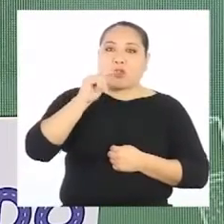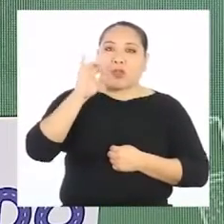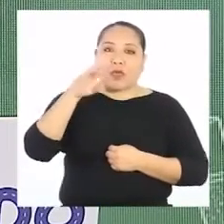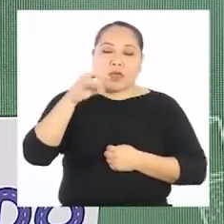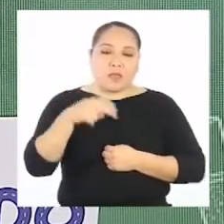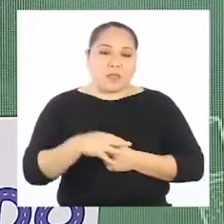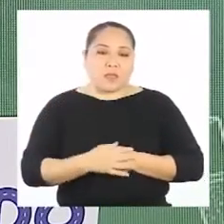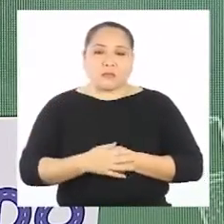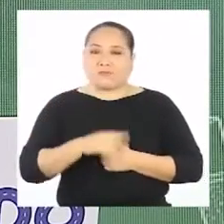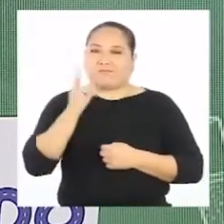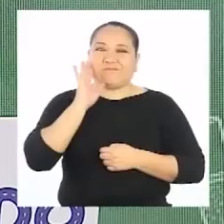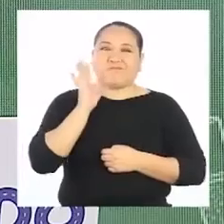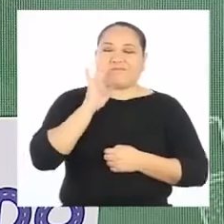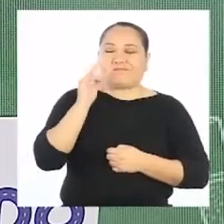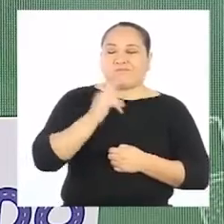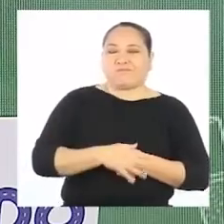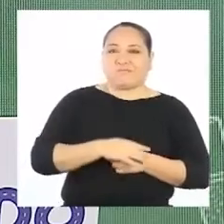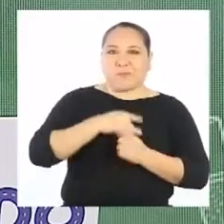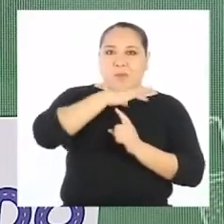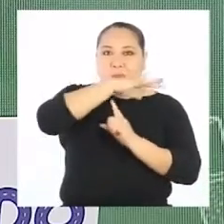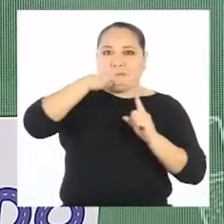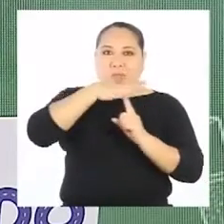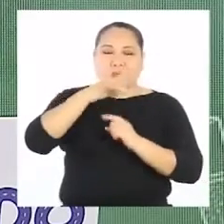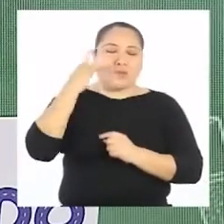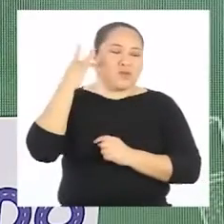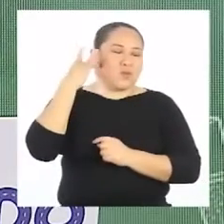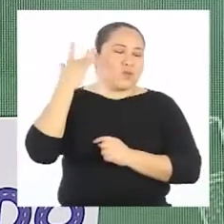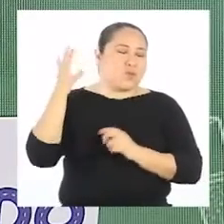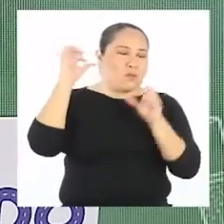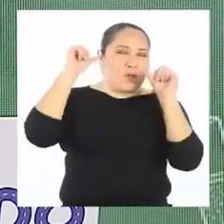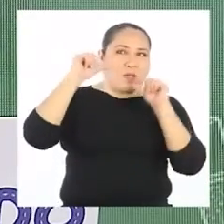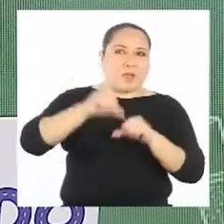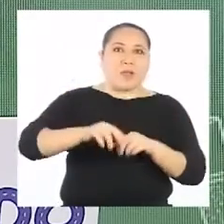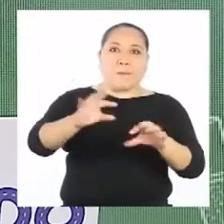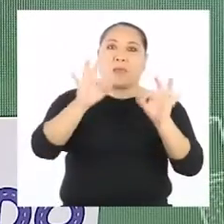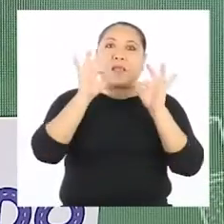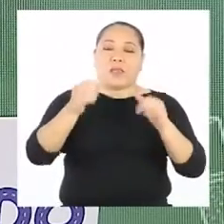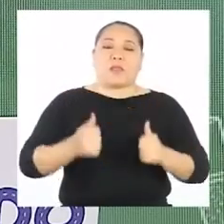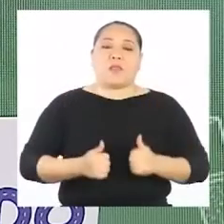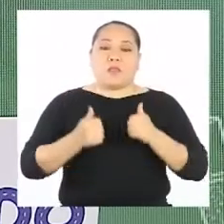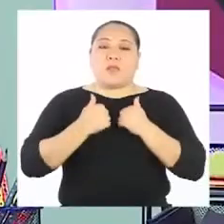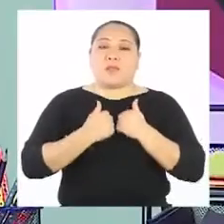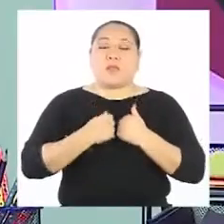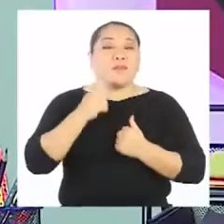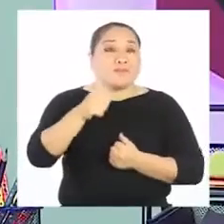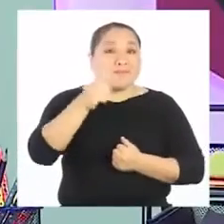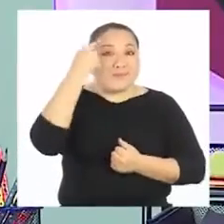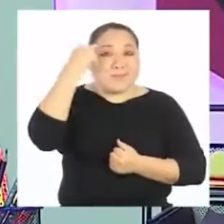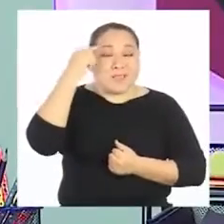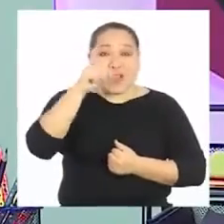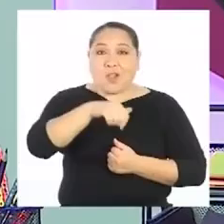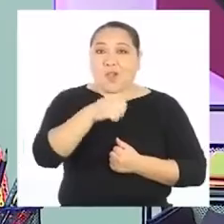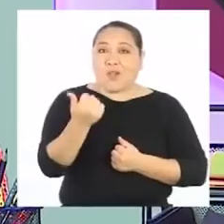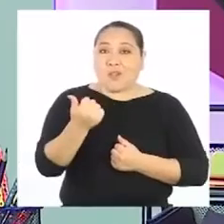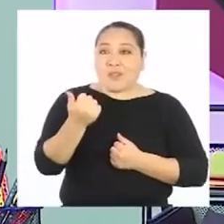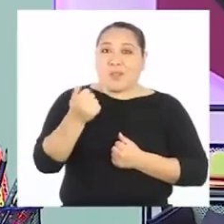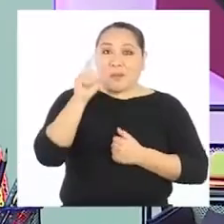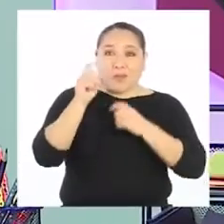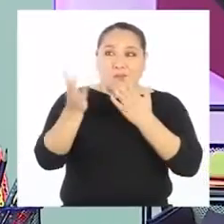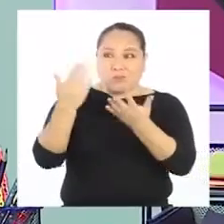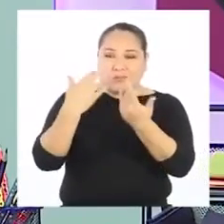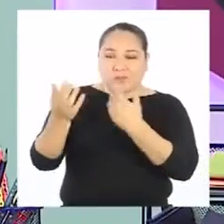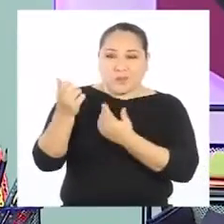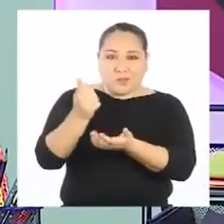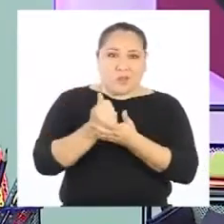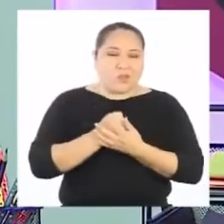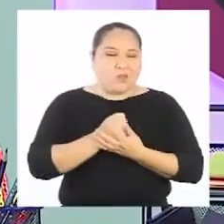estamos generando contaminación ambiental, sonora y además ponemos en riesgo nuestra vida. ¿Qué opinas si llamamos a otra persona